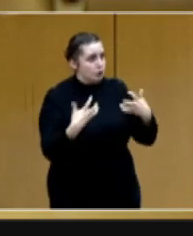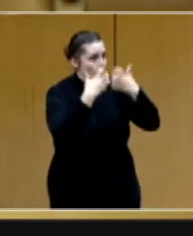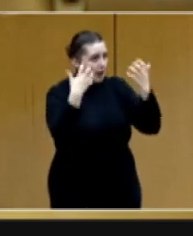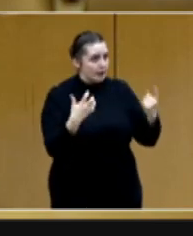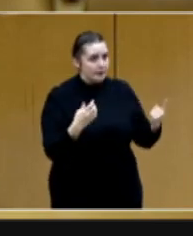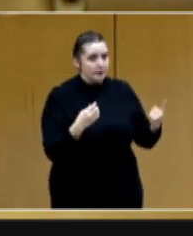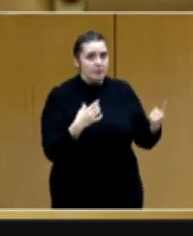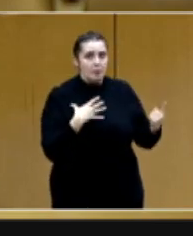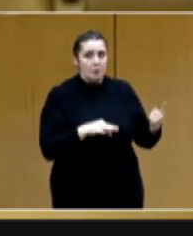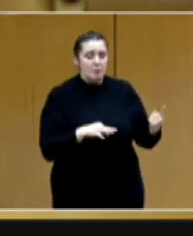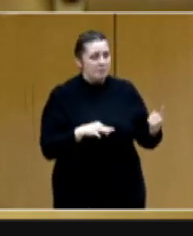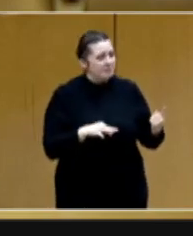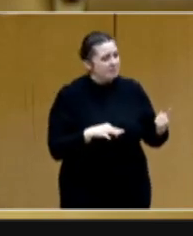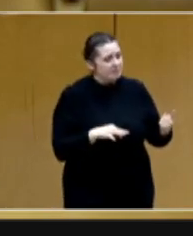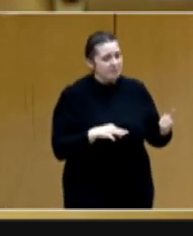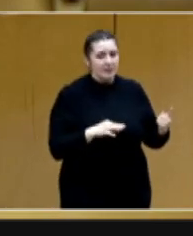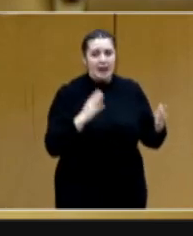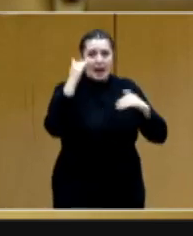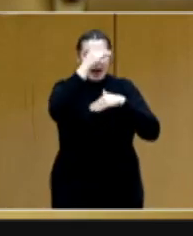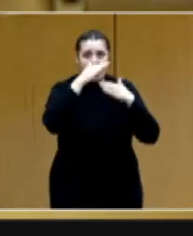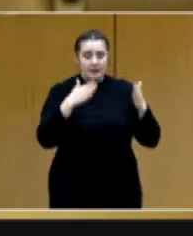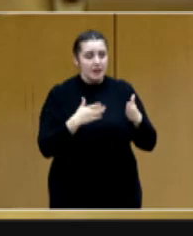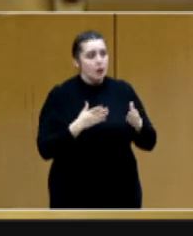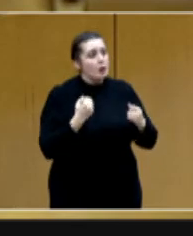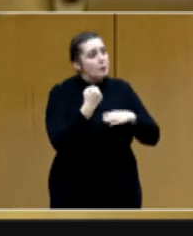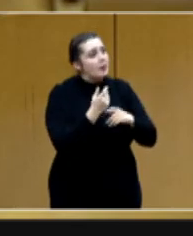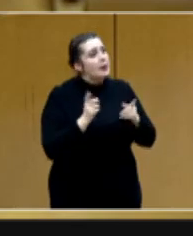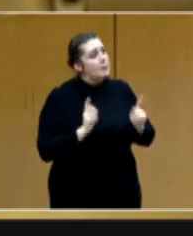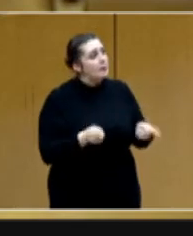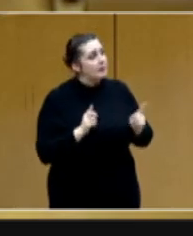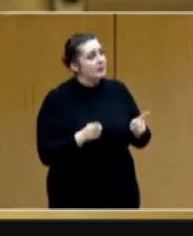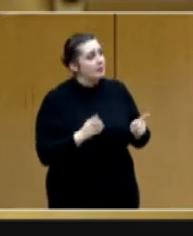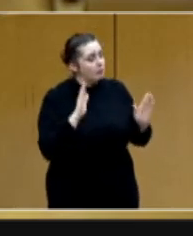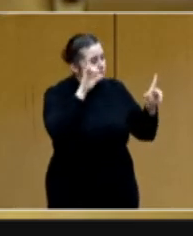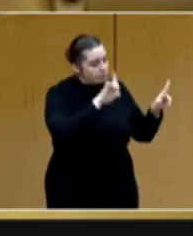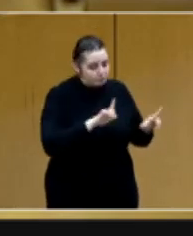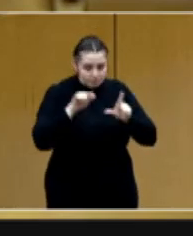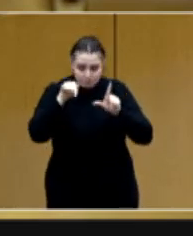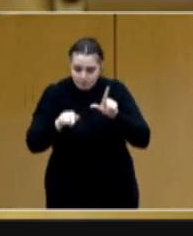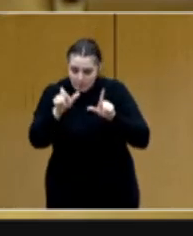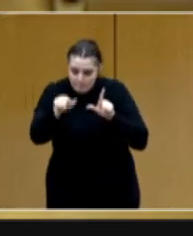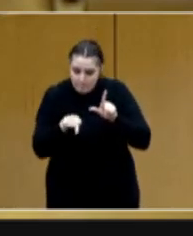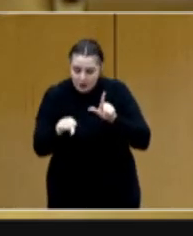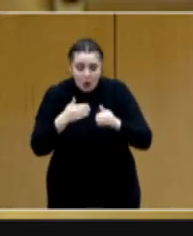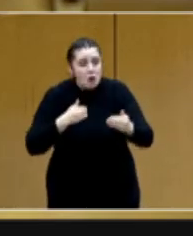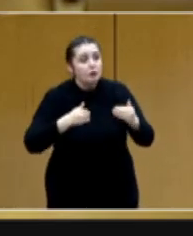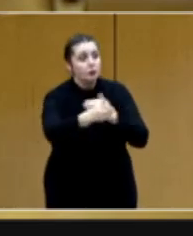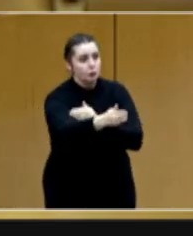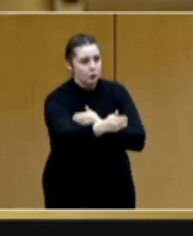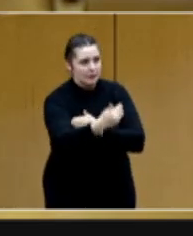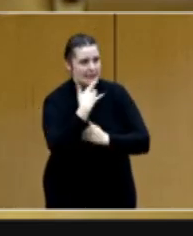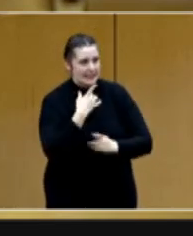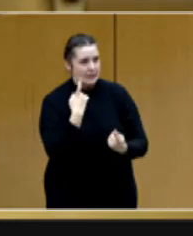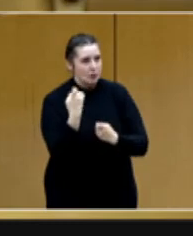asentando la atención del poder preventivo en aquella persona que está contemplando de futuro su situación de necesidad de apoyos